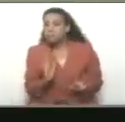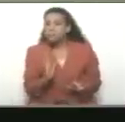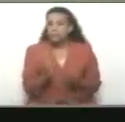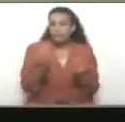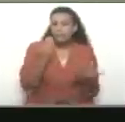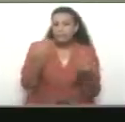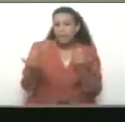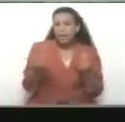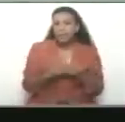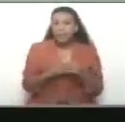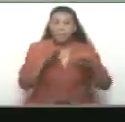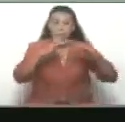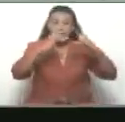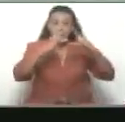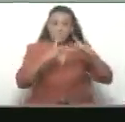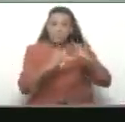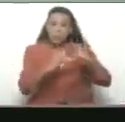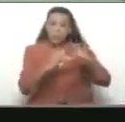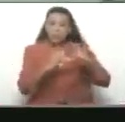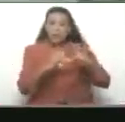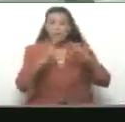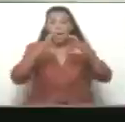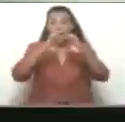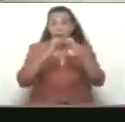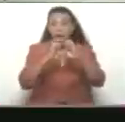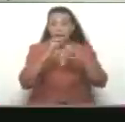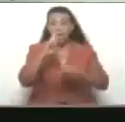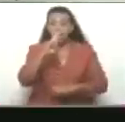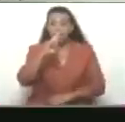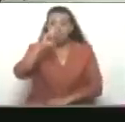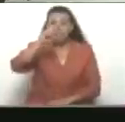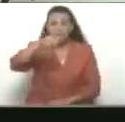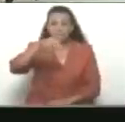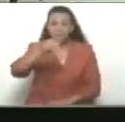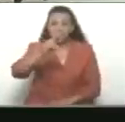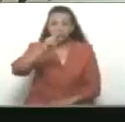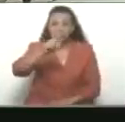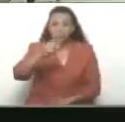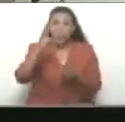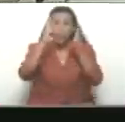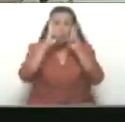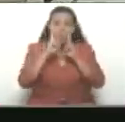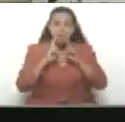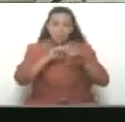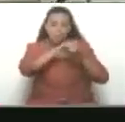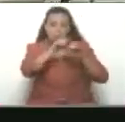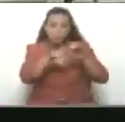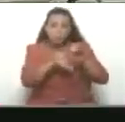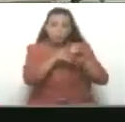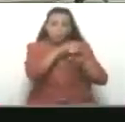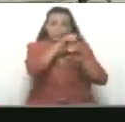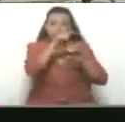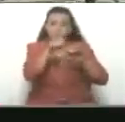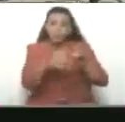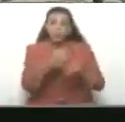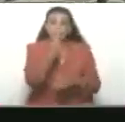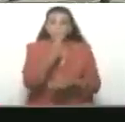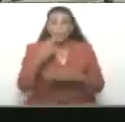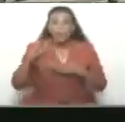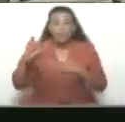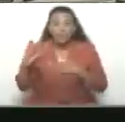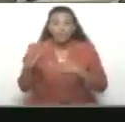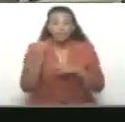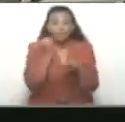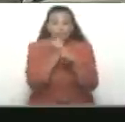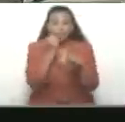ver en pantalla los sillones para para diálisis para diálisis esto es de primera cumpliendo con todos los